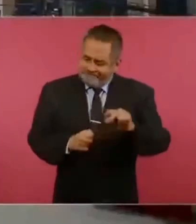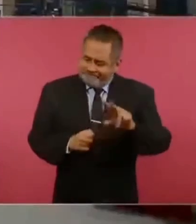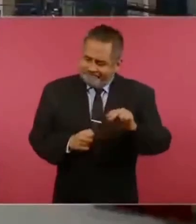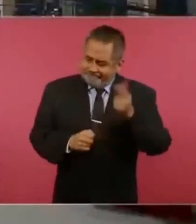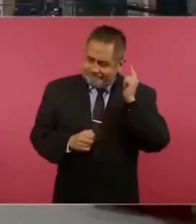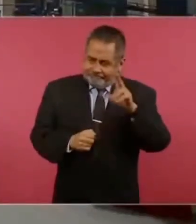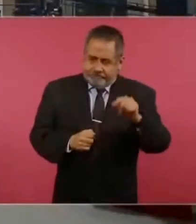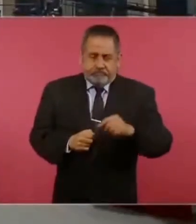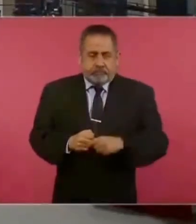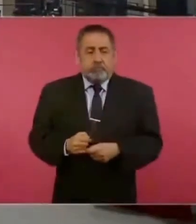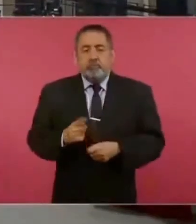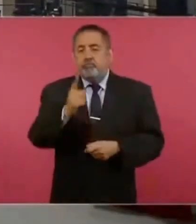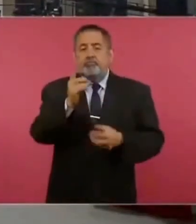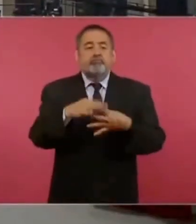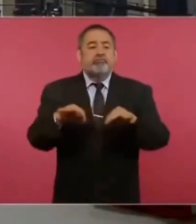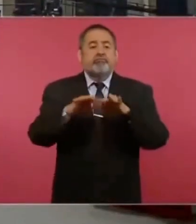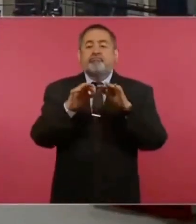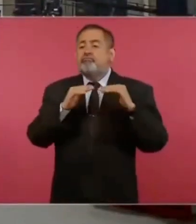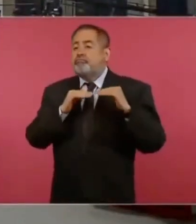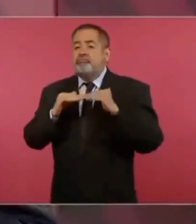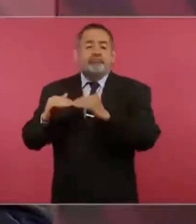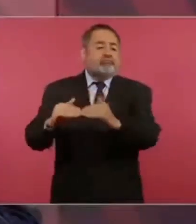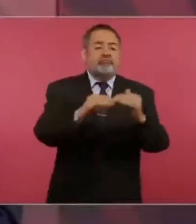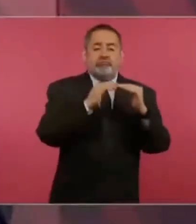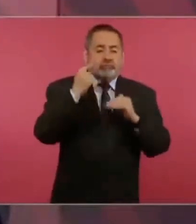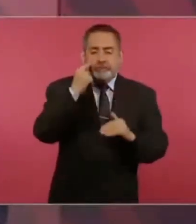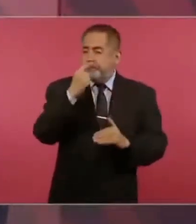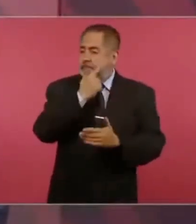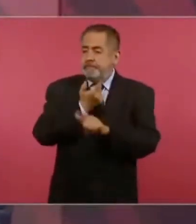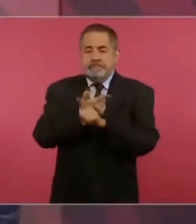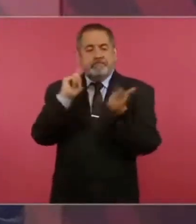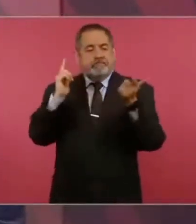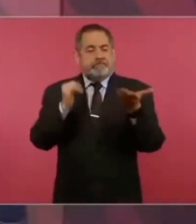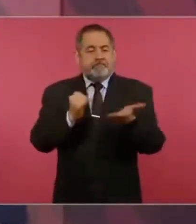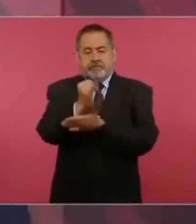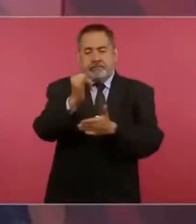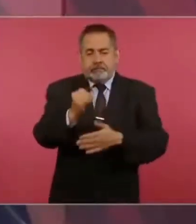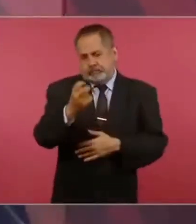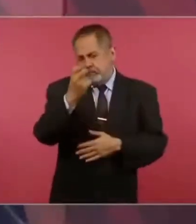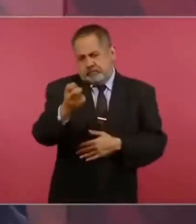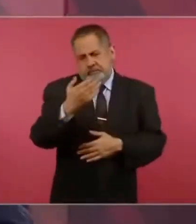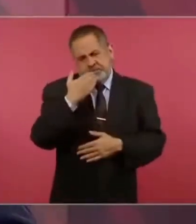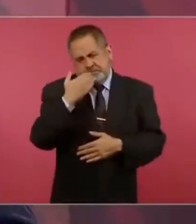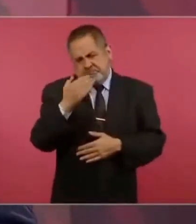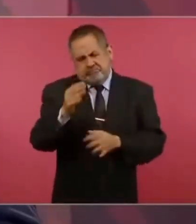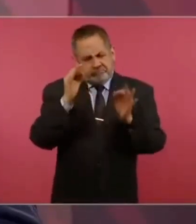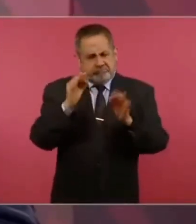democracia es lo mejor que hay, es el mejor sistema político.